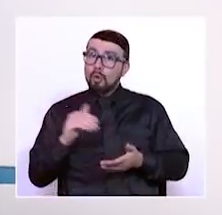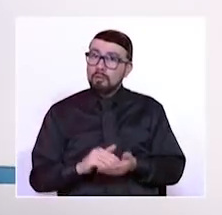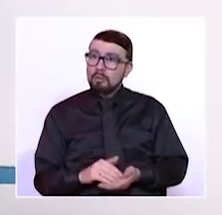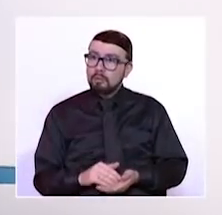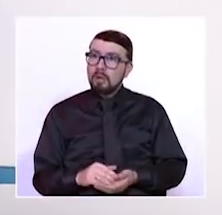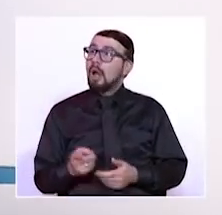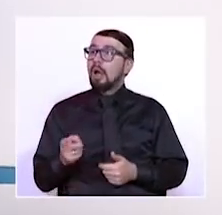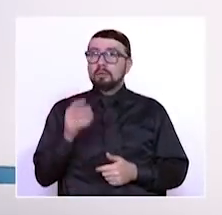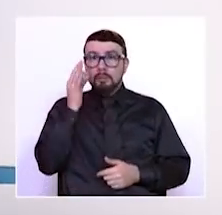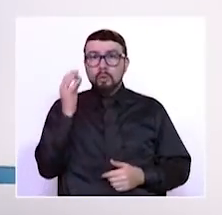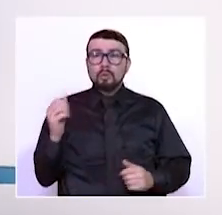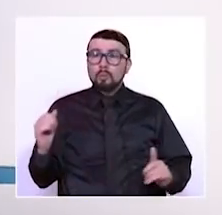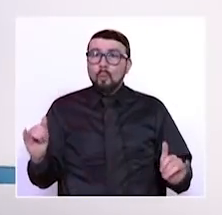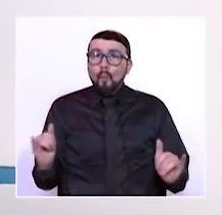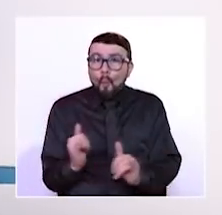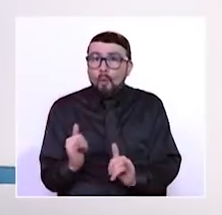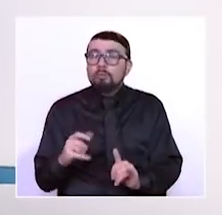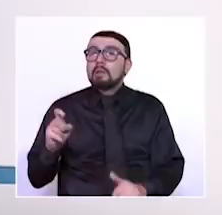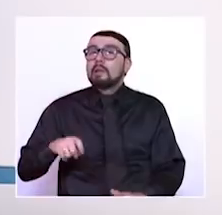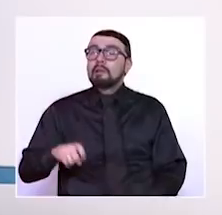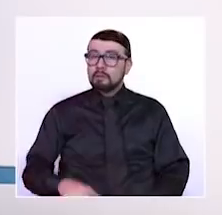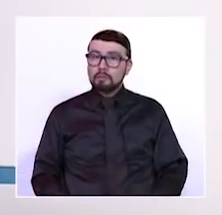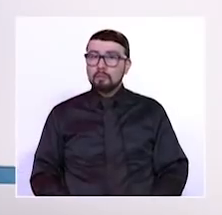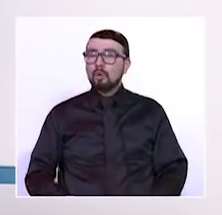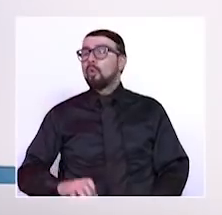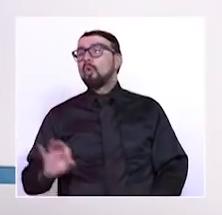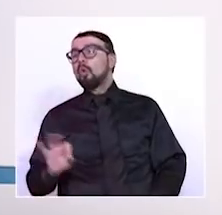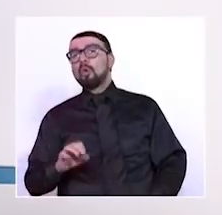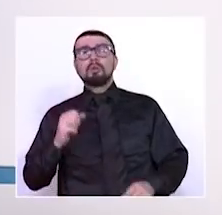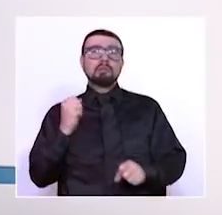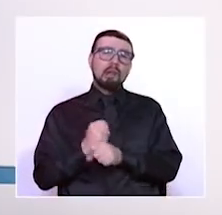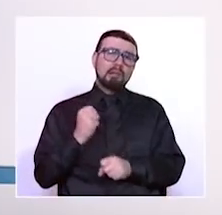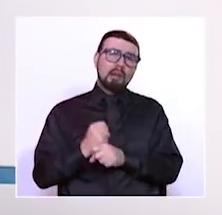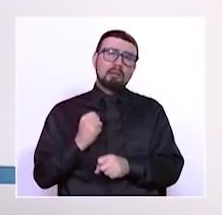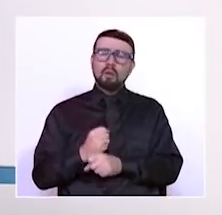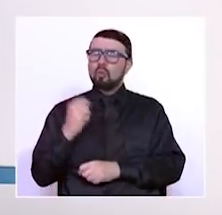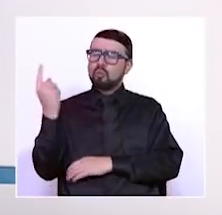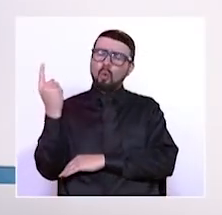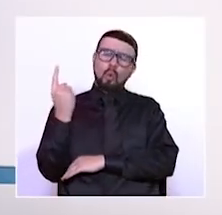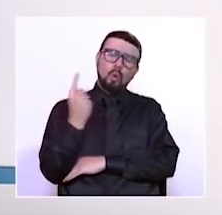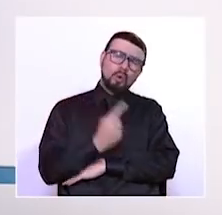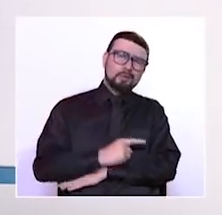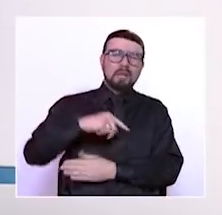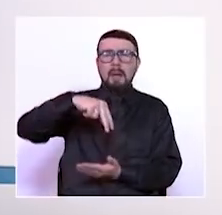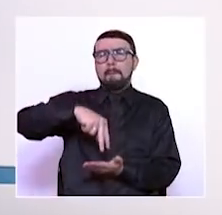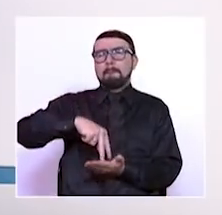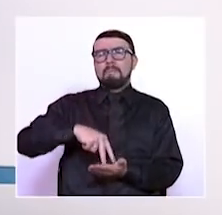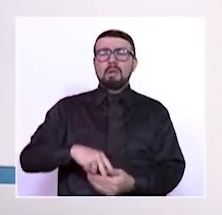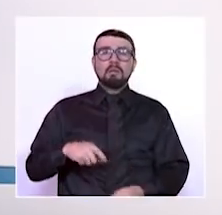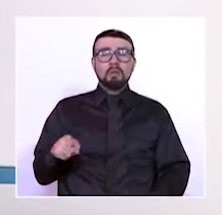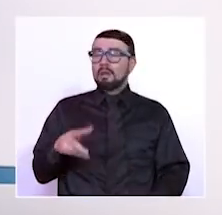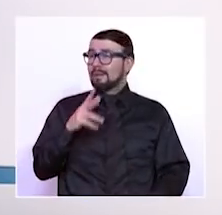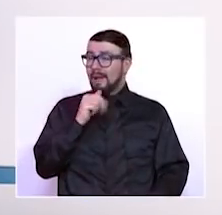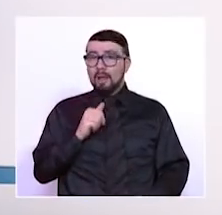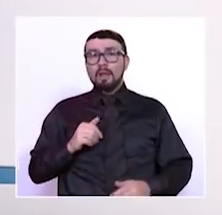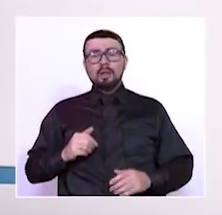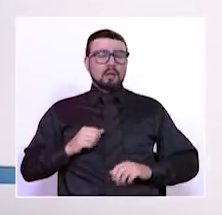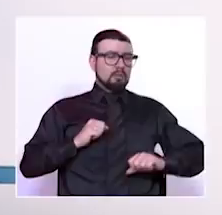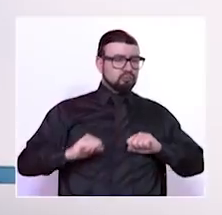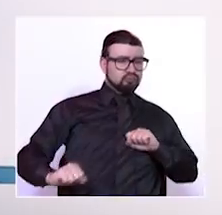peso? ¿Será que en el trabajo, por estar tantas horas de pie y no tener unas pausas